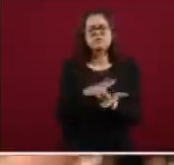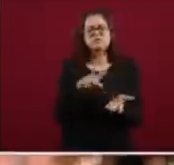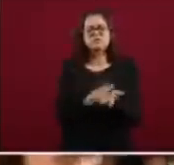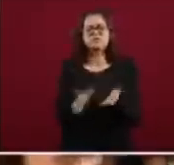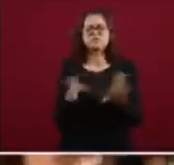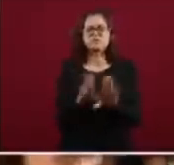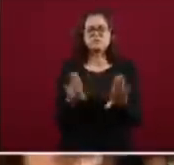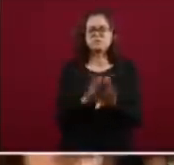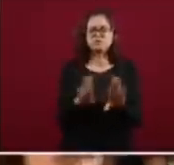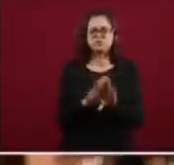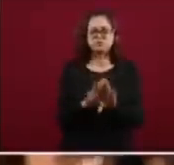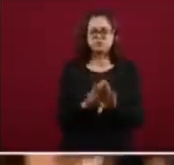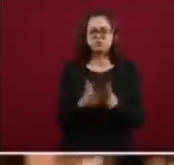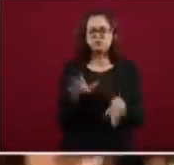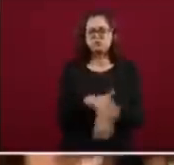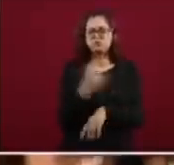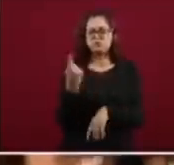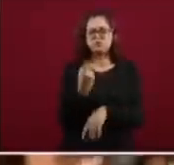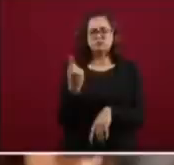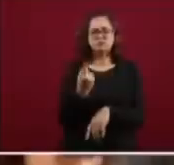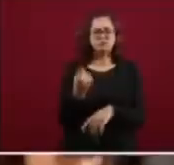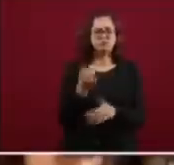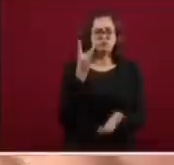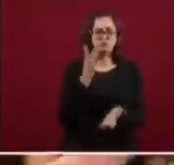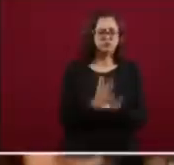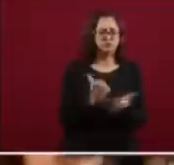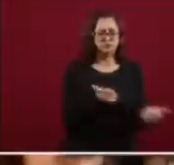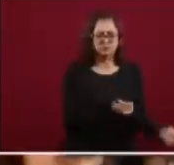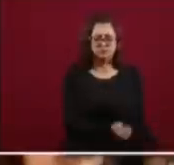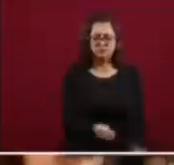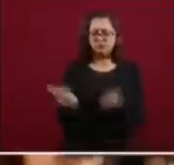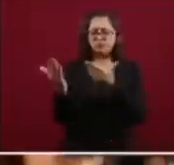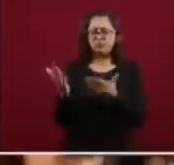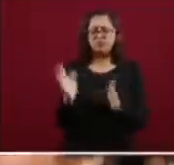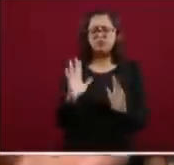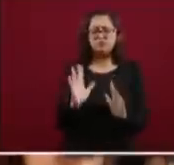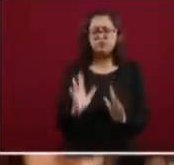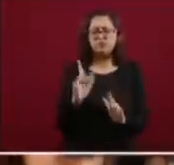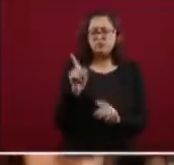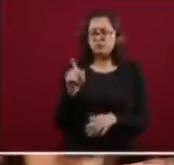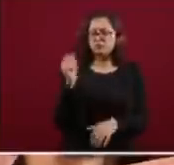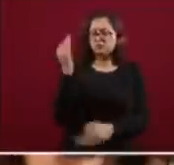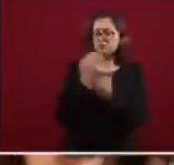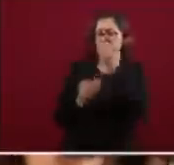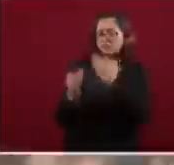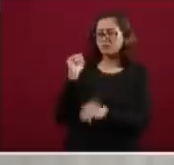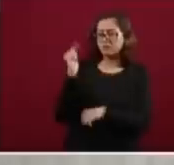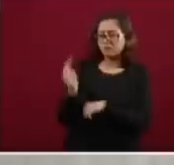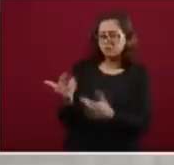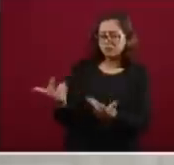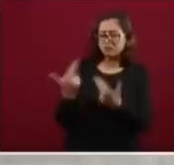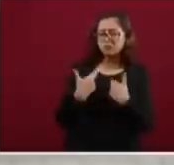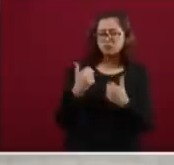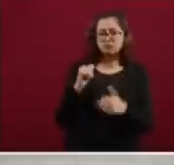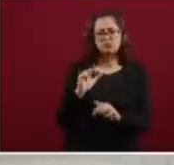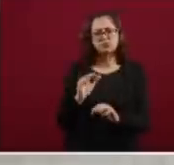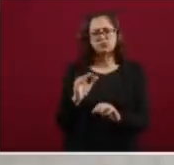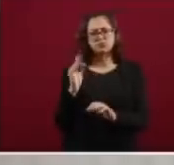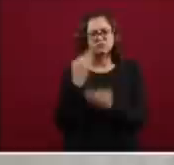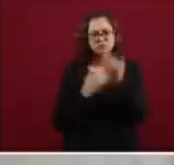este apoyo que se da de traslado no es simplemente porque uno como periodista reciba una especie de dádiva a un trato